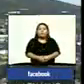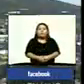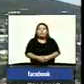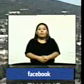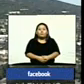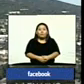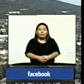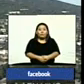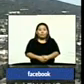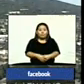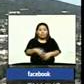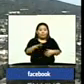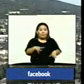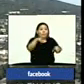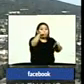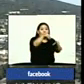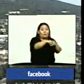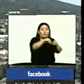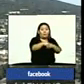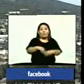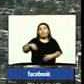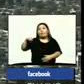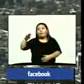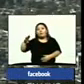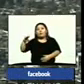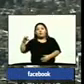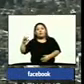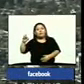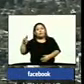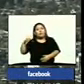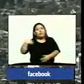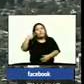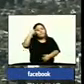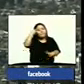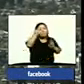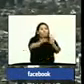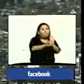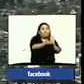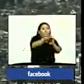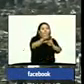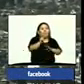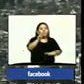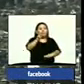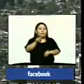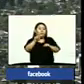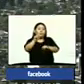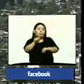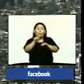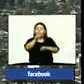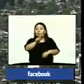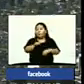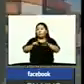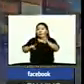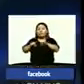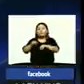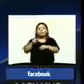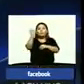Banco Central de Reserva ya prevé un crecimiento económico del 2.6% para el próximo año.